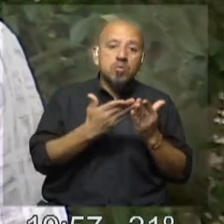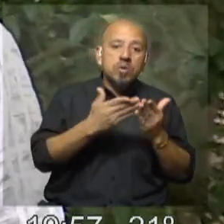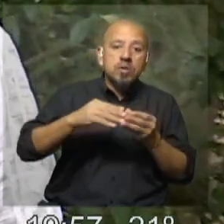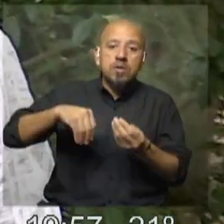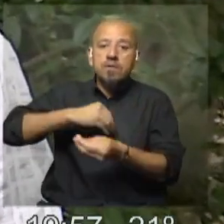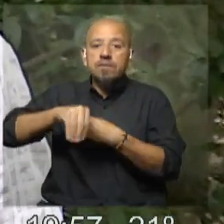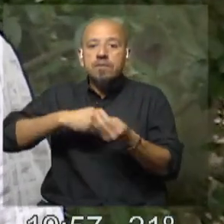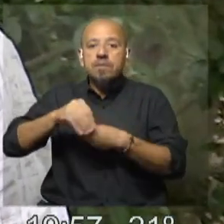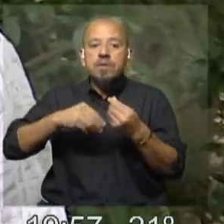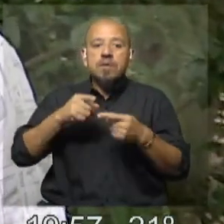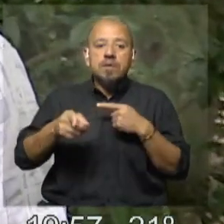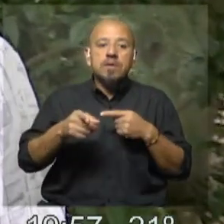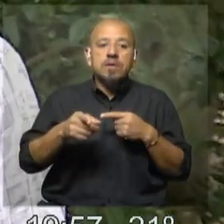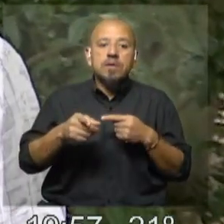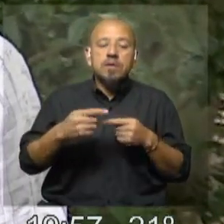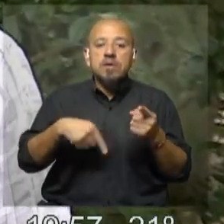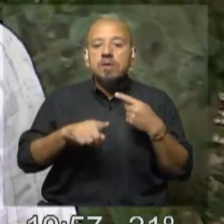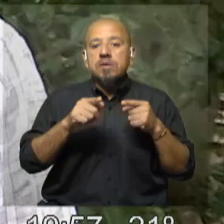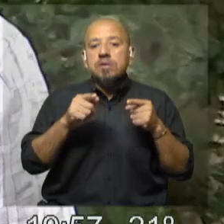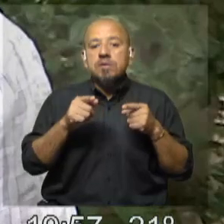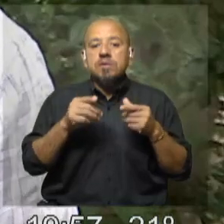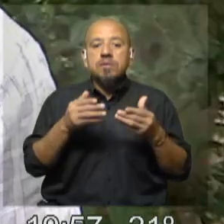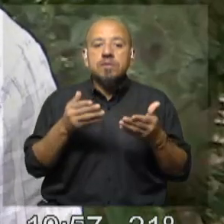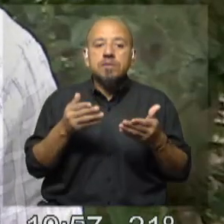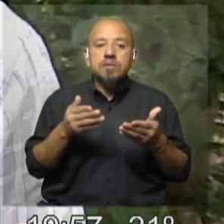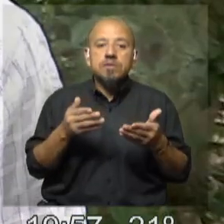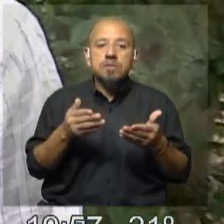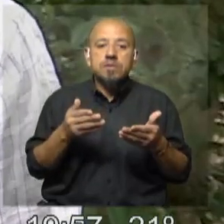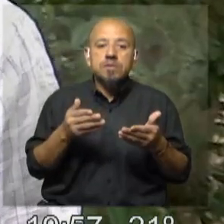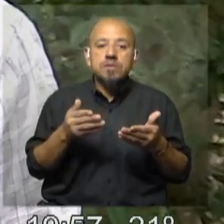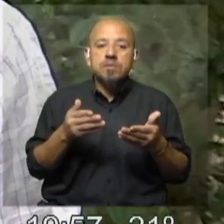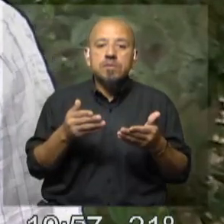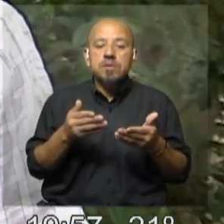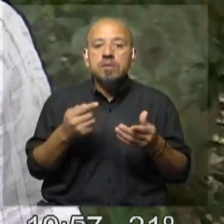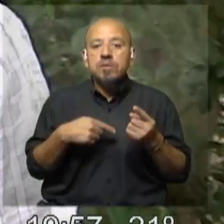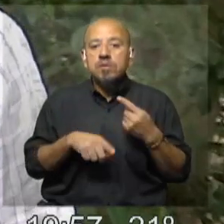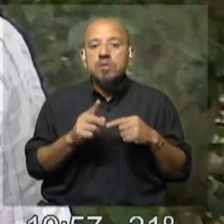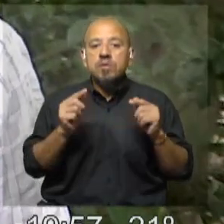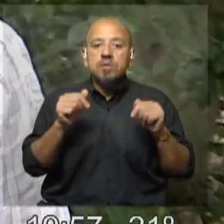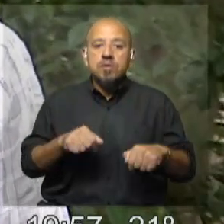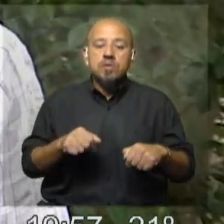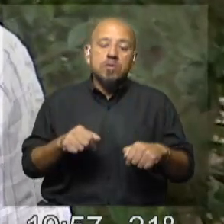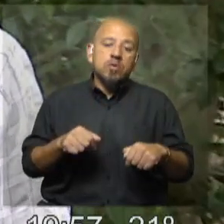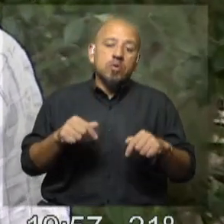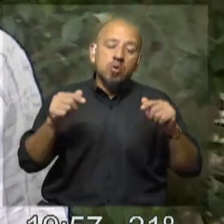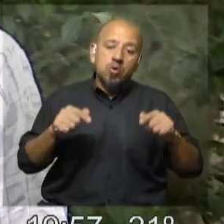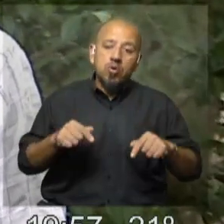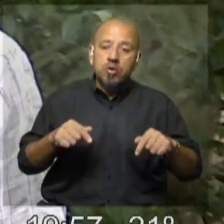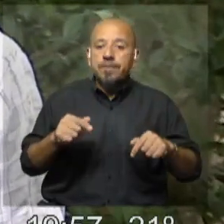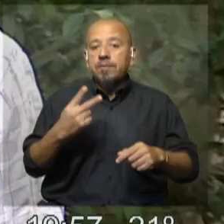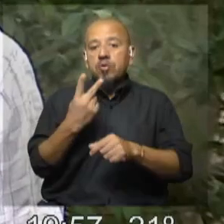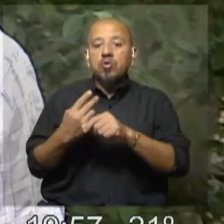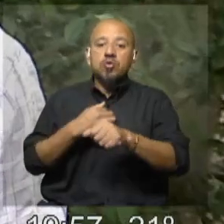de los actores de la academia en el país. Y bueno, y hoy, después de 2 años